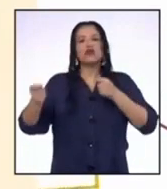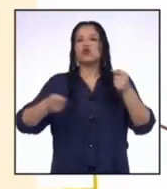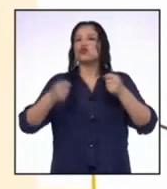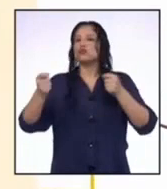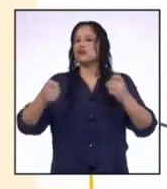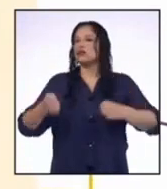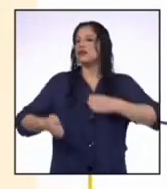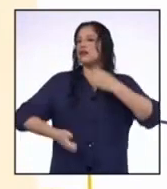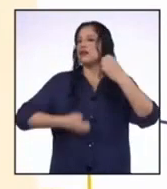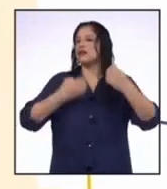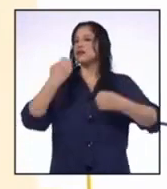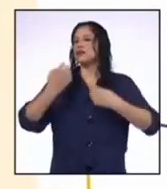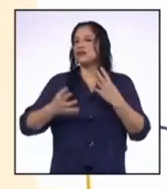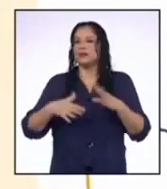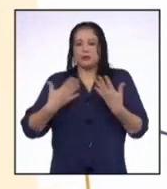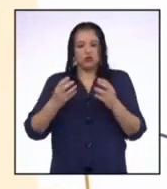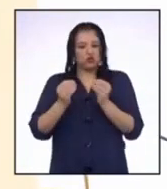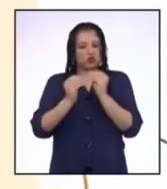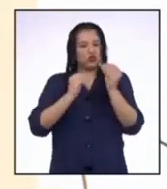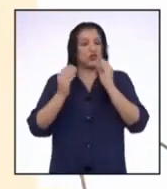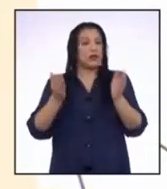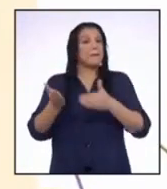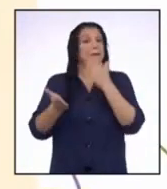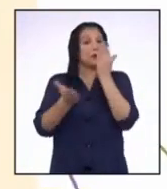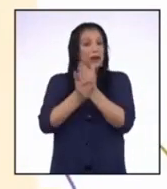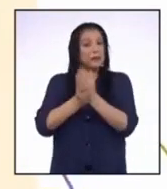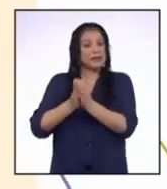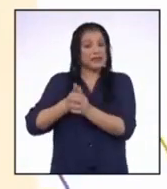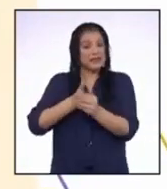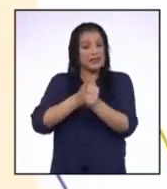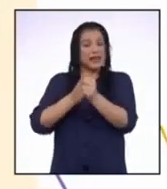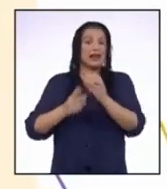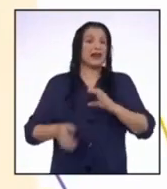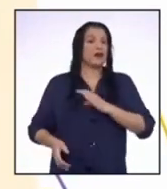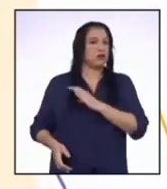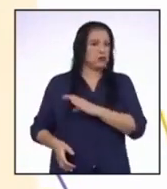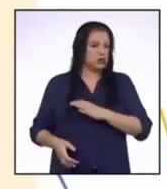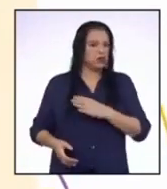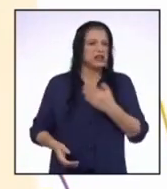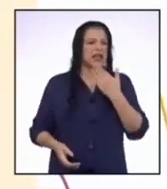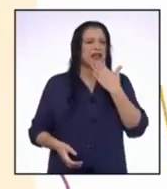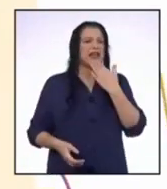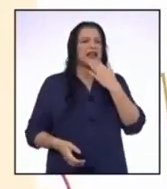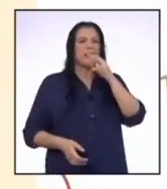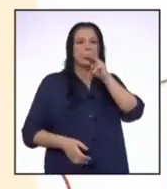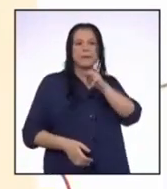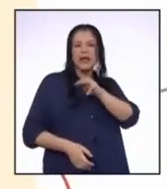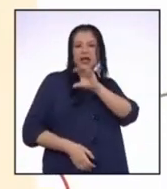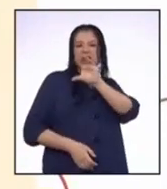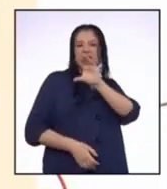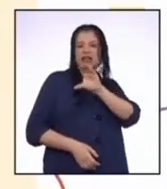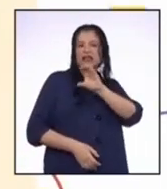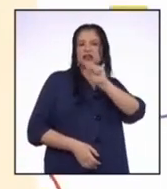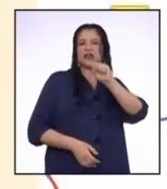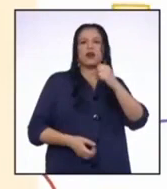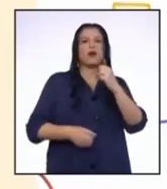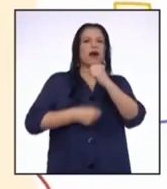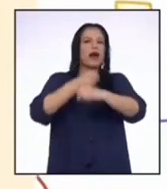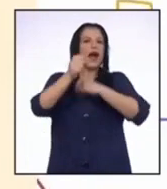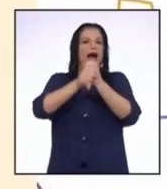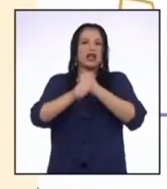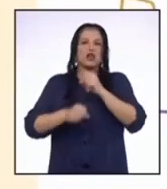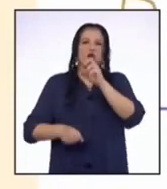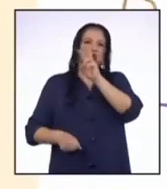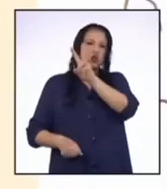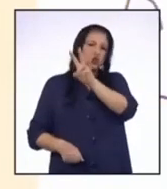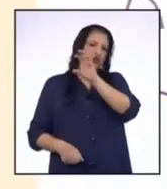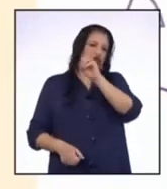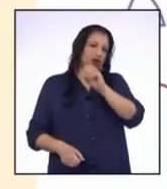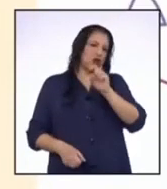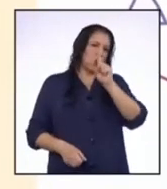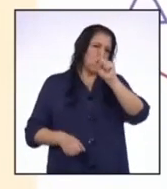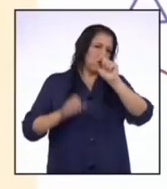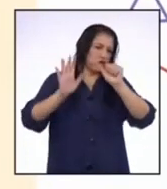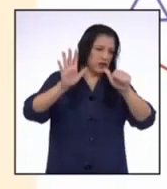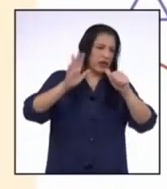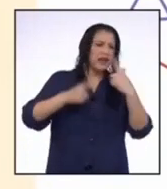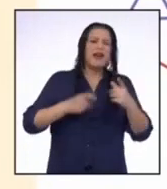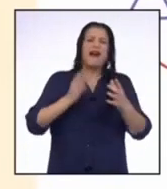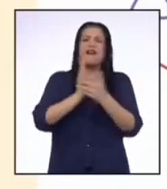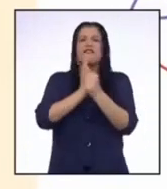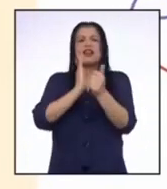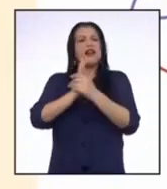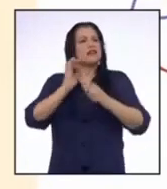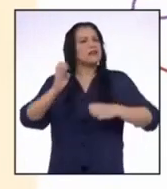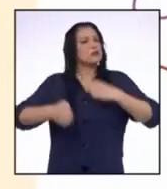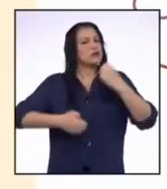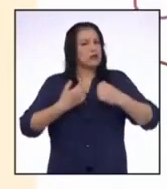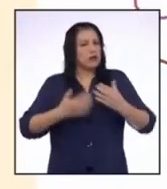las emociones para resolver problemas y guiar la conducta. Mayer, Caruso y Salovey, 2016. Estas habilidades